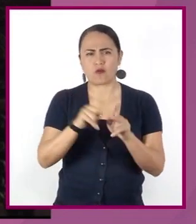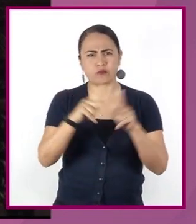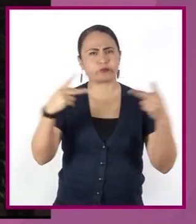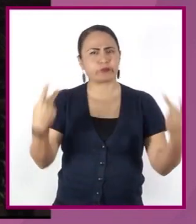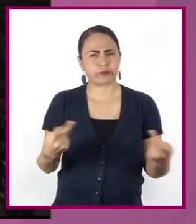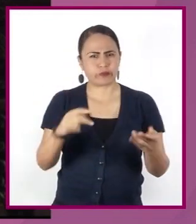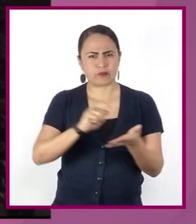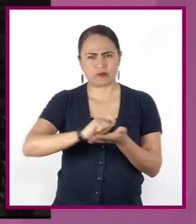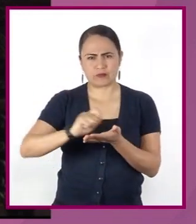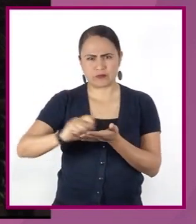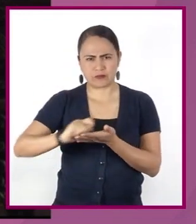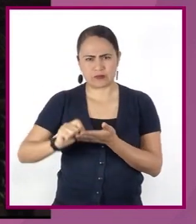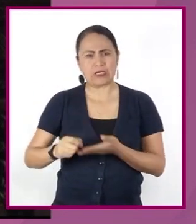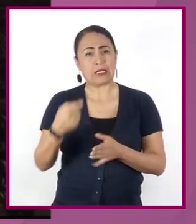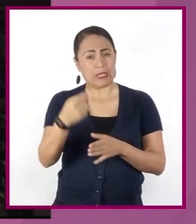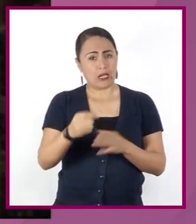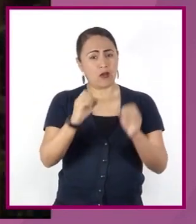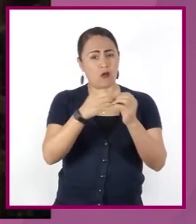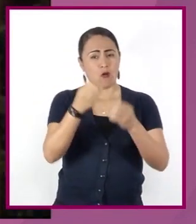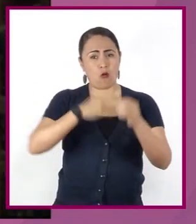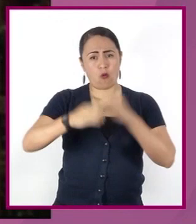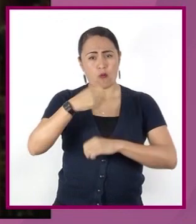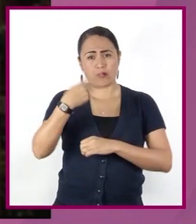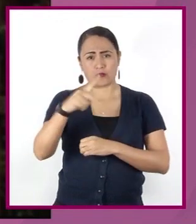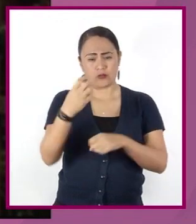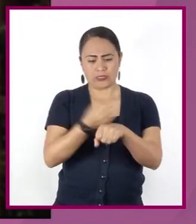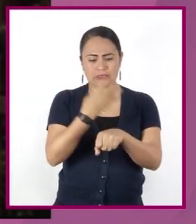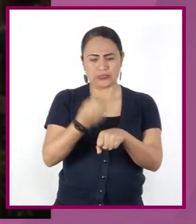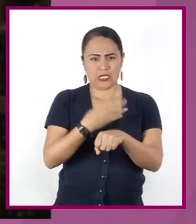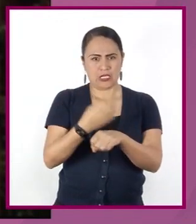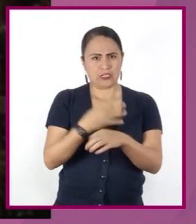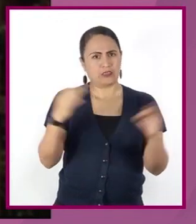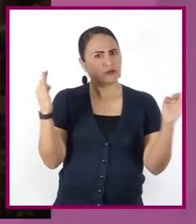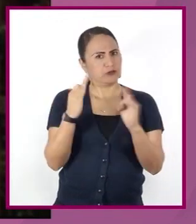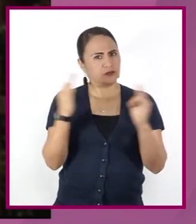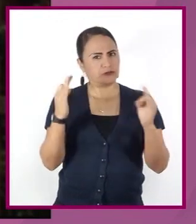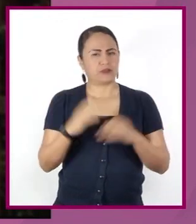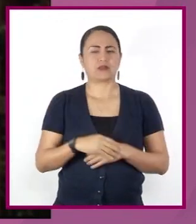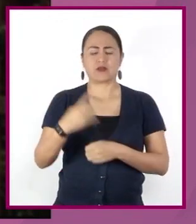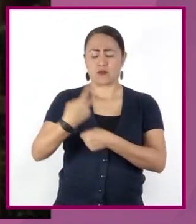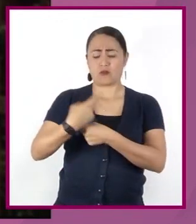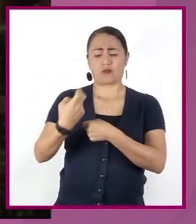su obra A Sangre Fría. Gracias por la invitación.